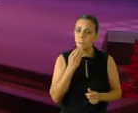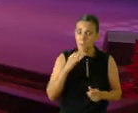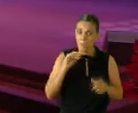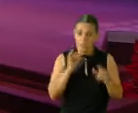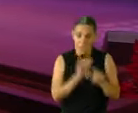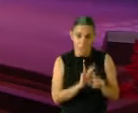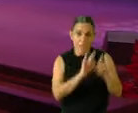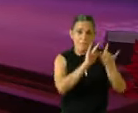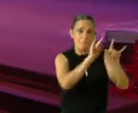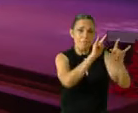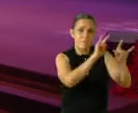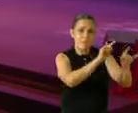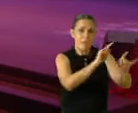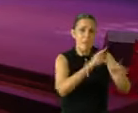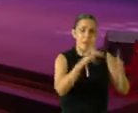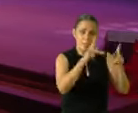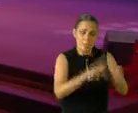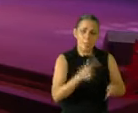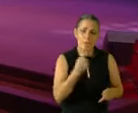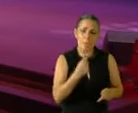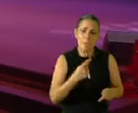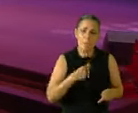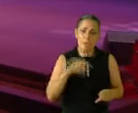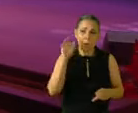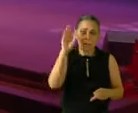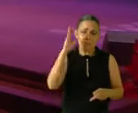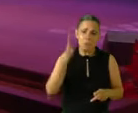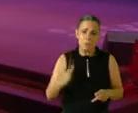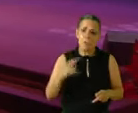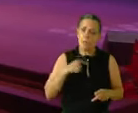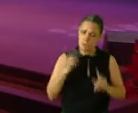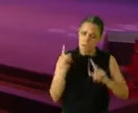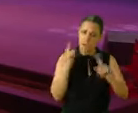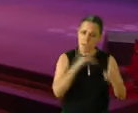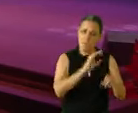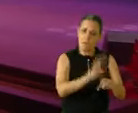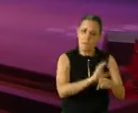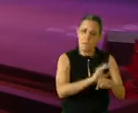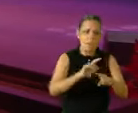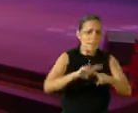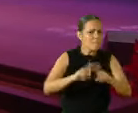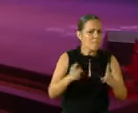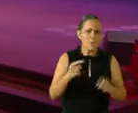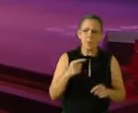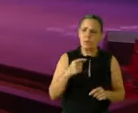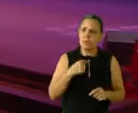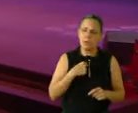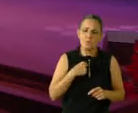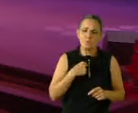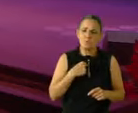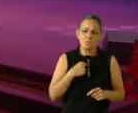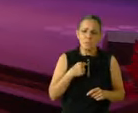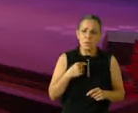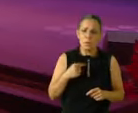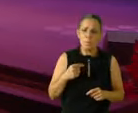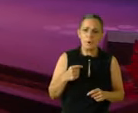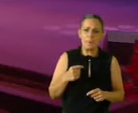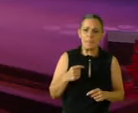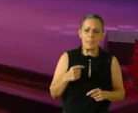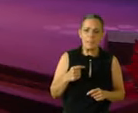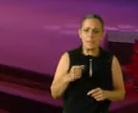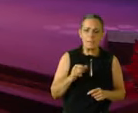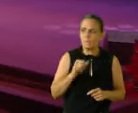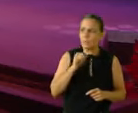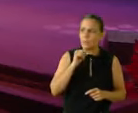pero yo no estaba comprometida. De momento el Señor un día me habla y me dice, oye lo que ella está enseñando de